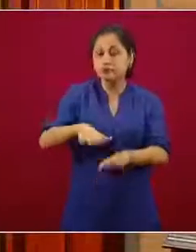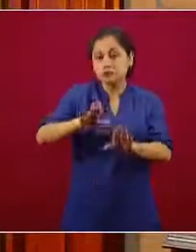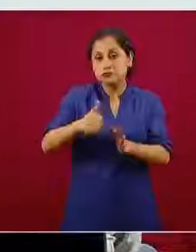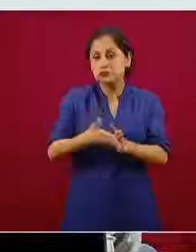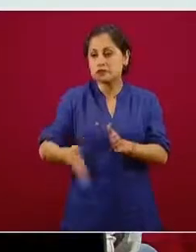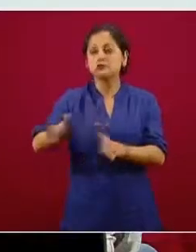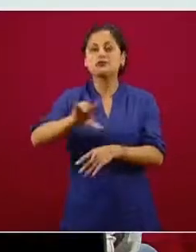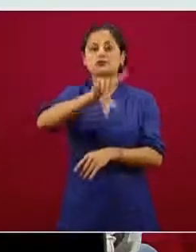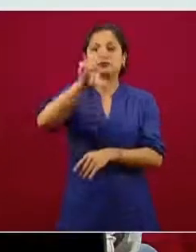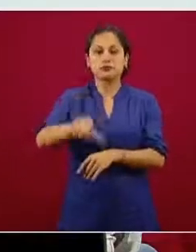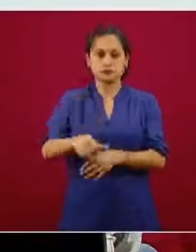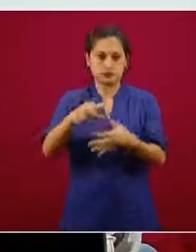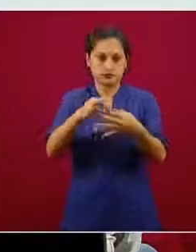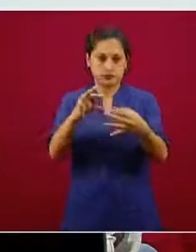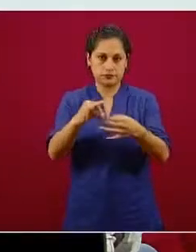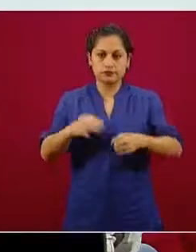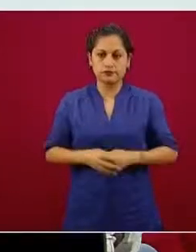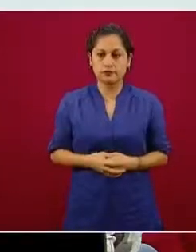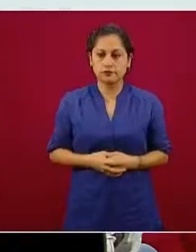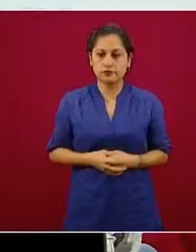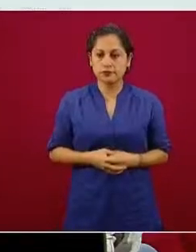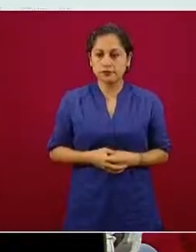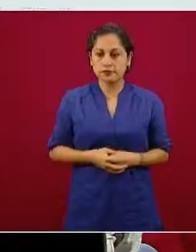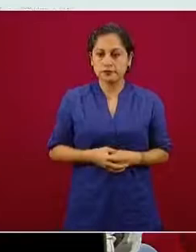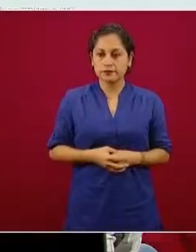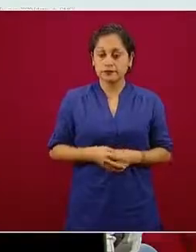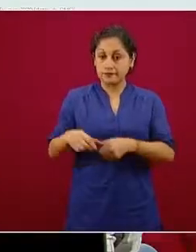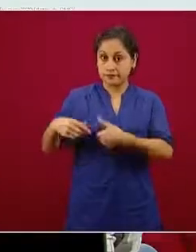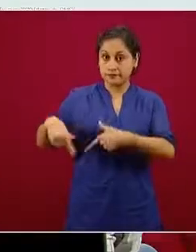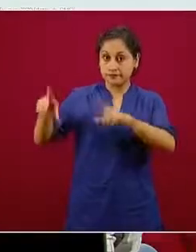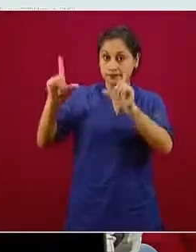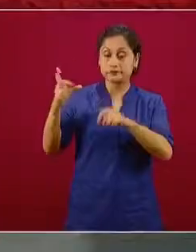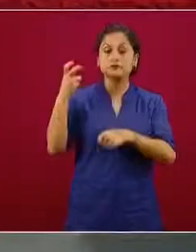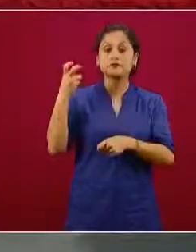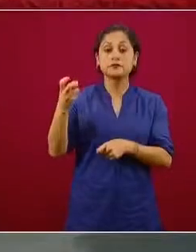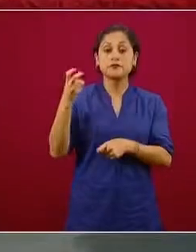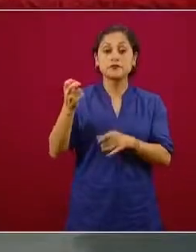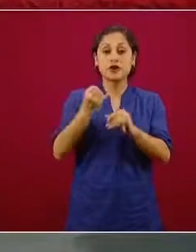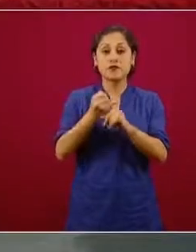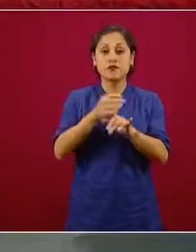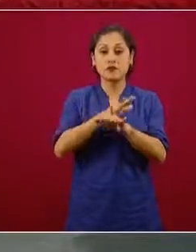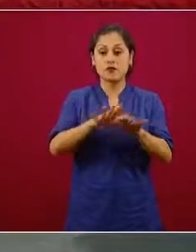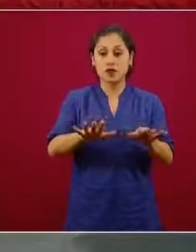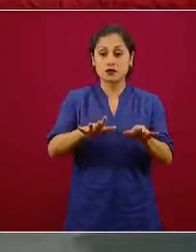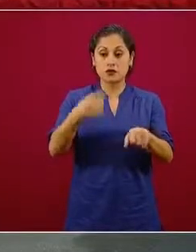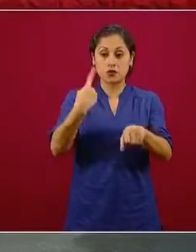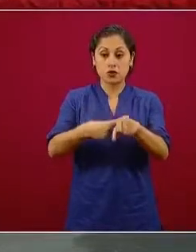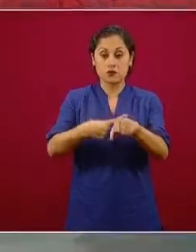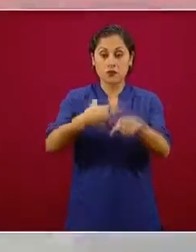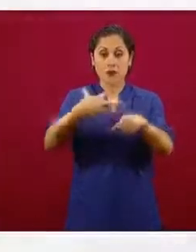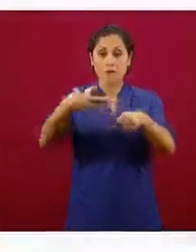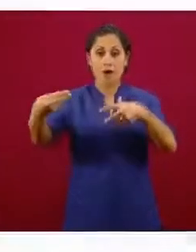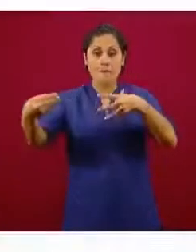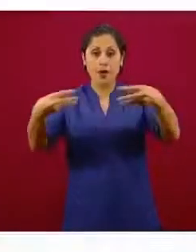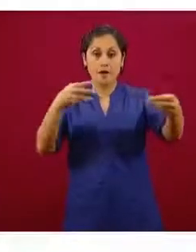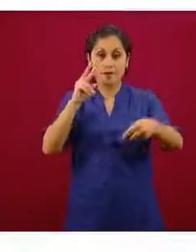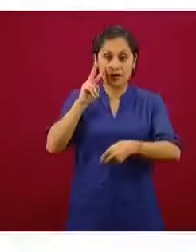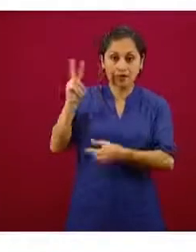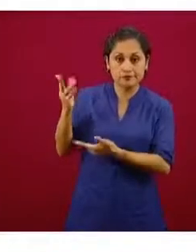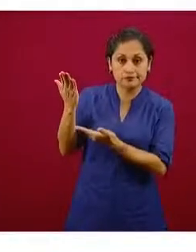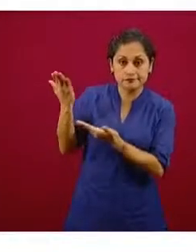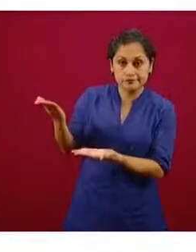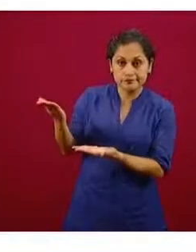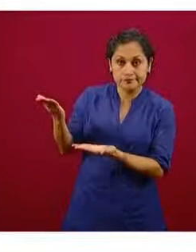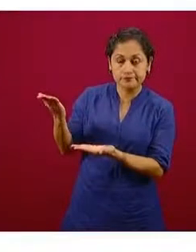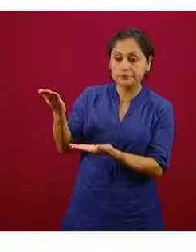color. Pasemos entonces a la primera diapositiva, que es la actualización de la pandemia. Vean los números y vean los